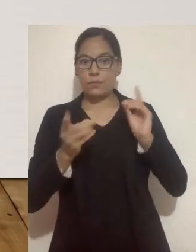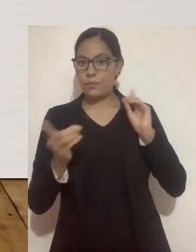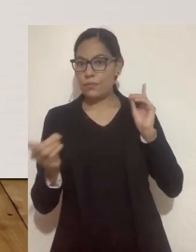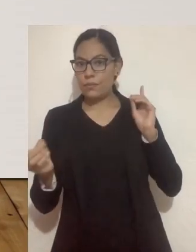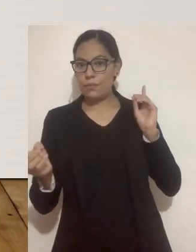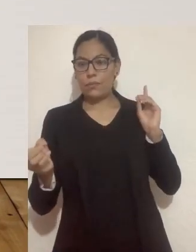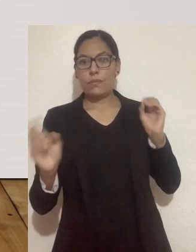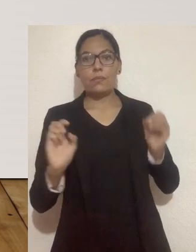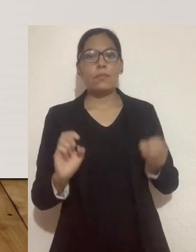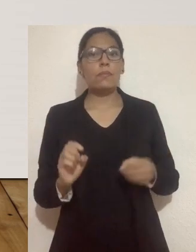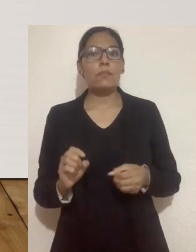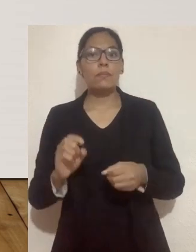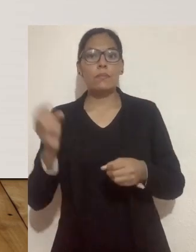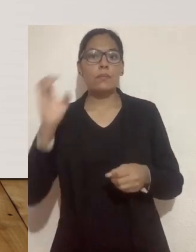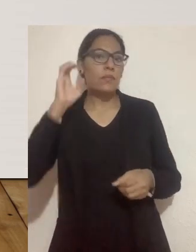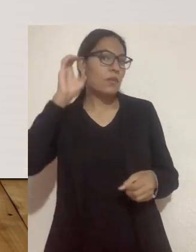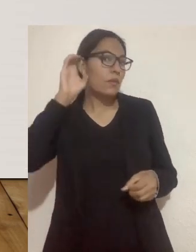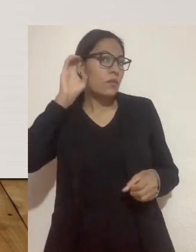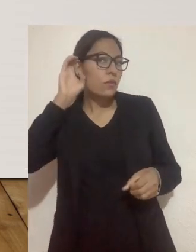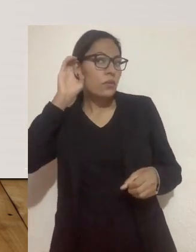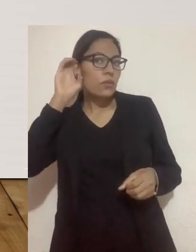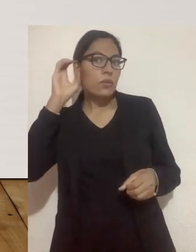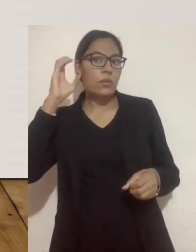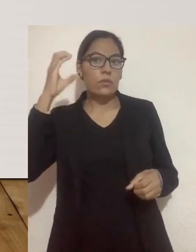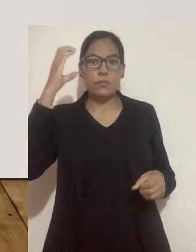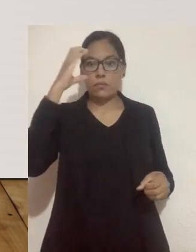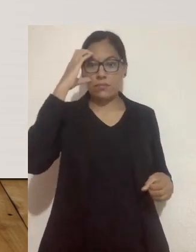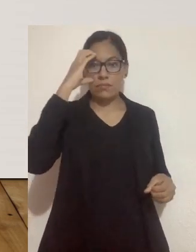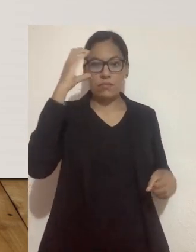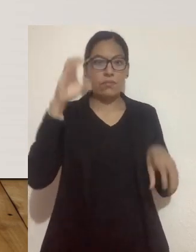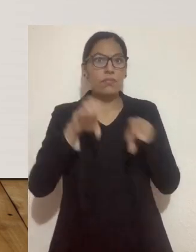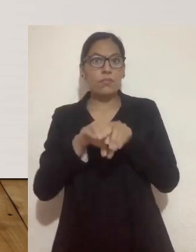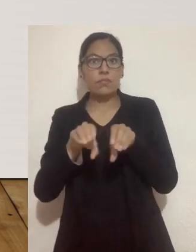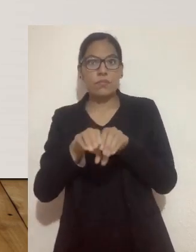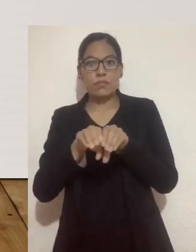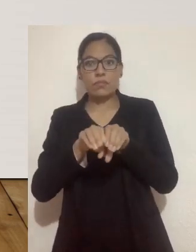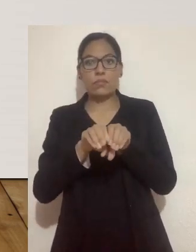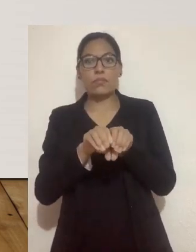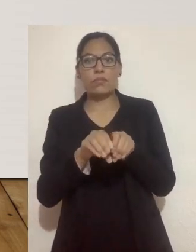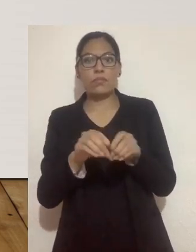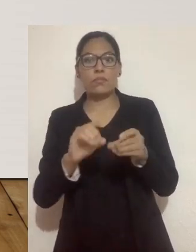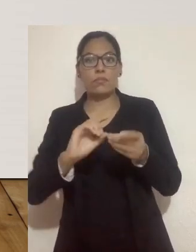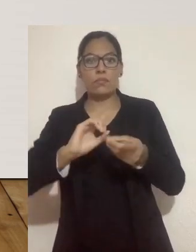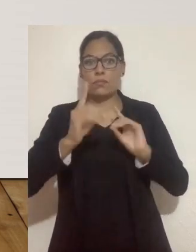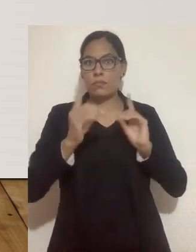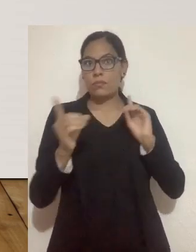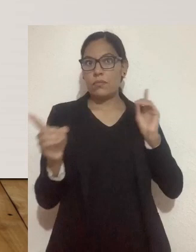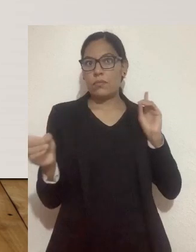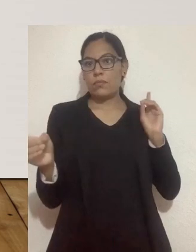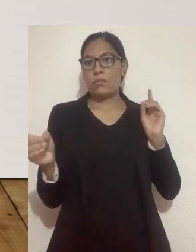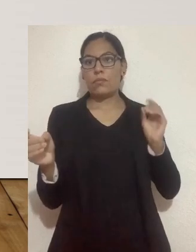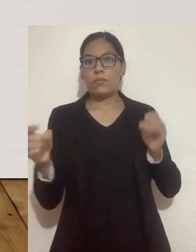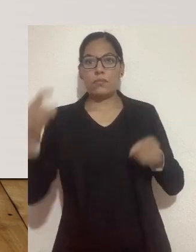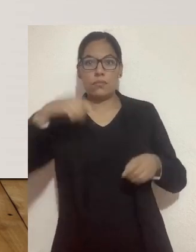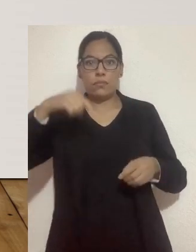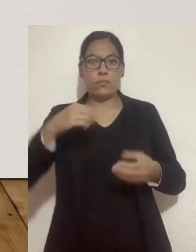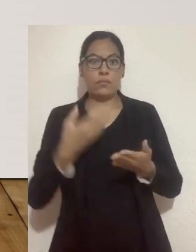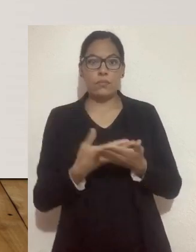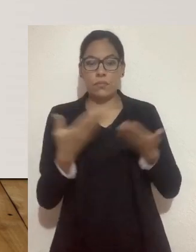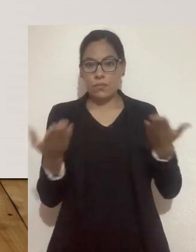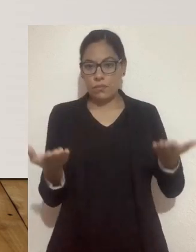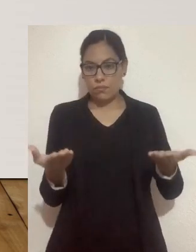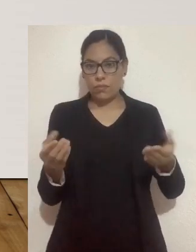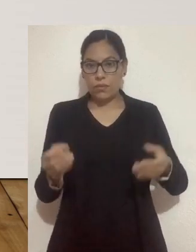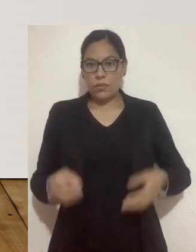Para lograr una educación emocional, es necesario desarrollar la atención interior. Esto